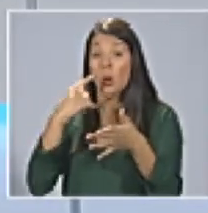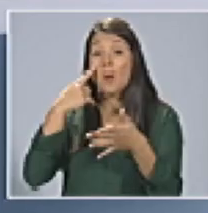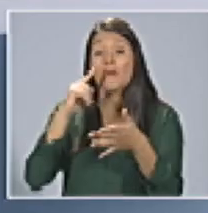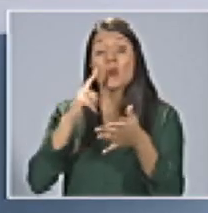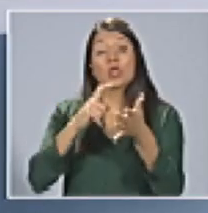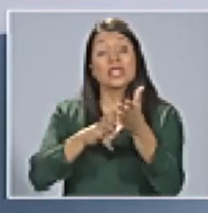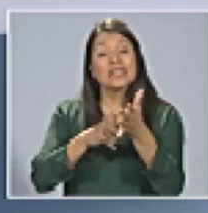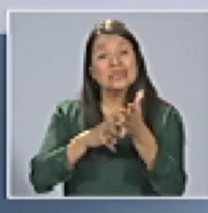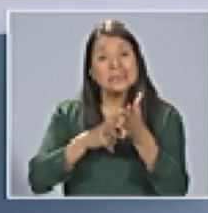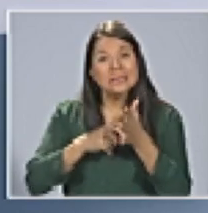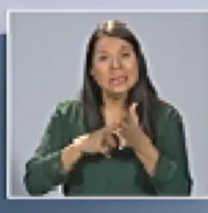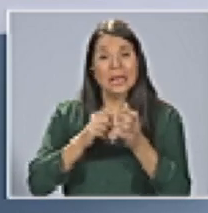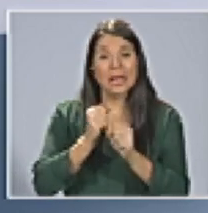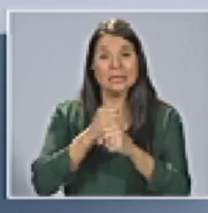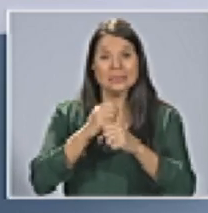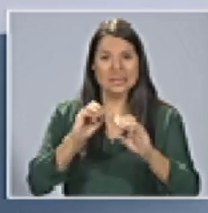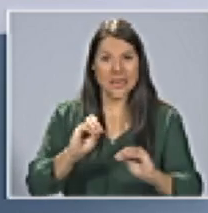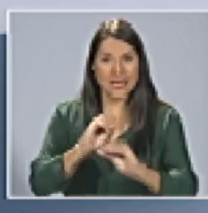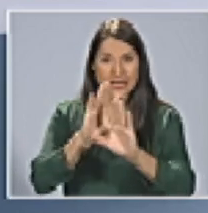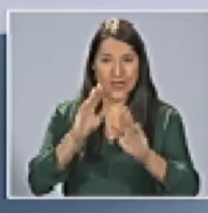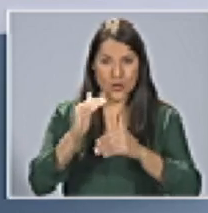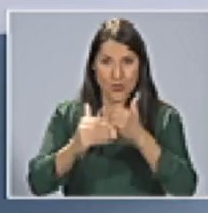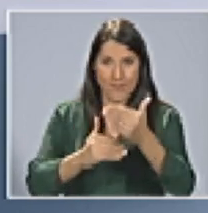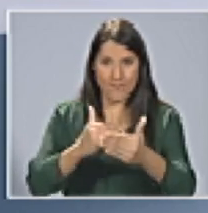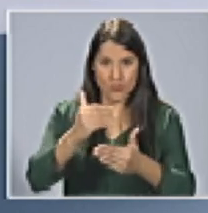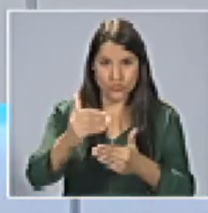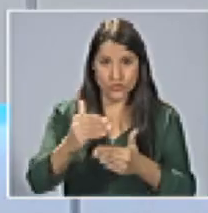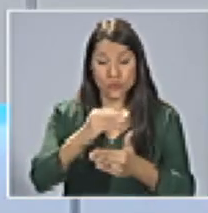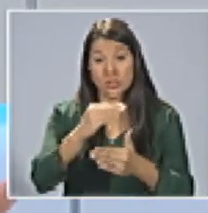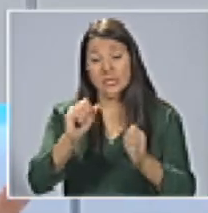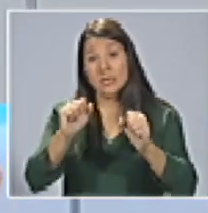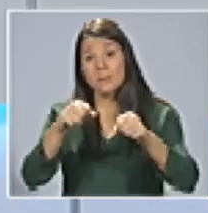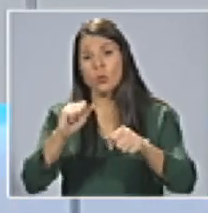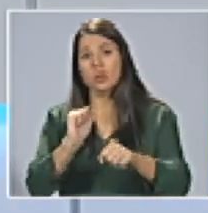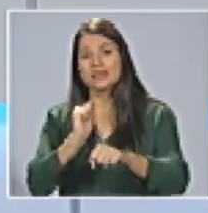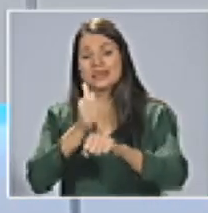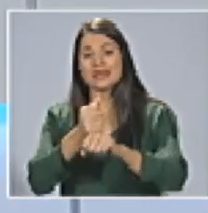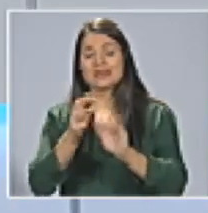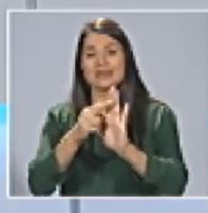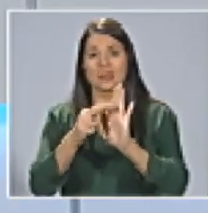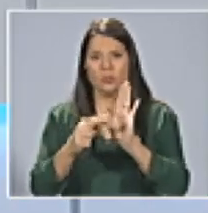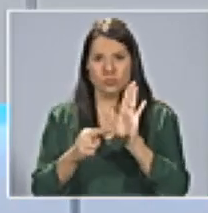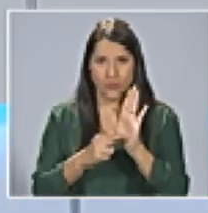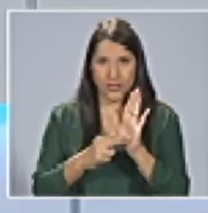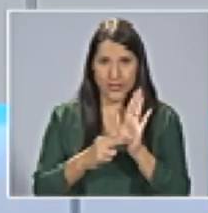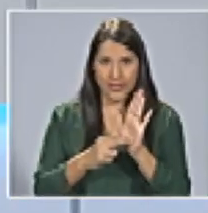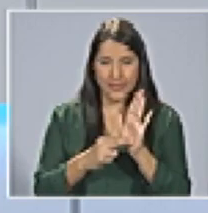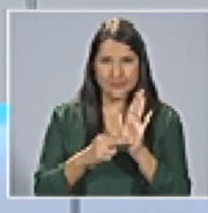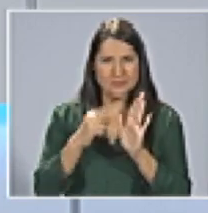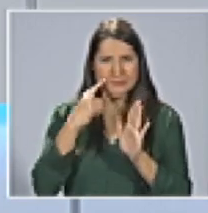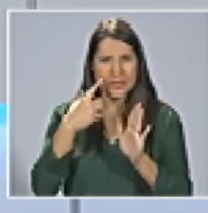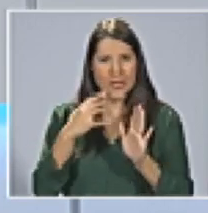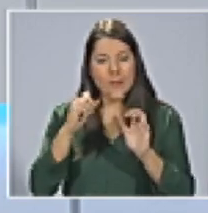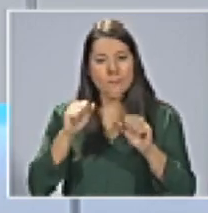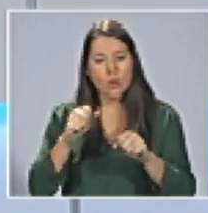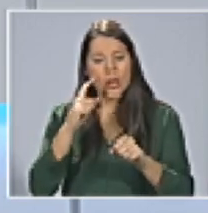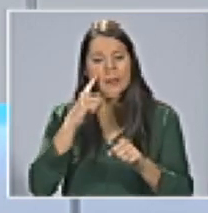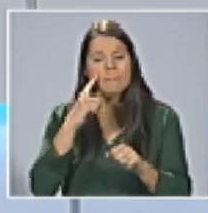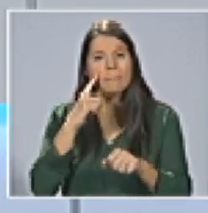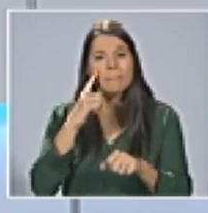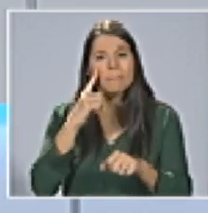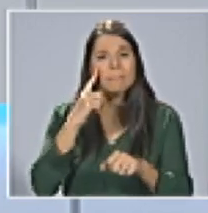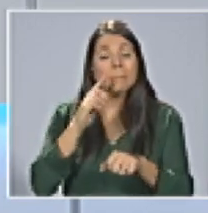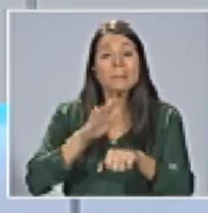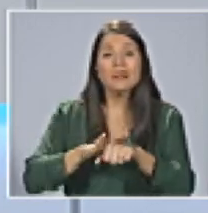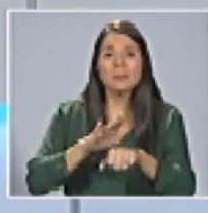de transparentar el proceso y establecer de alguna manera reglas previas que permitan verificar la objetividad